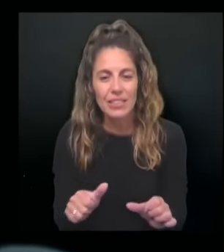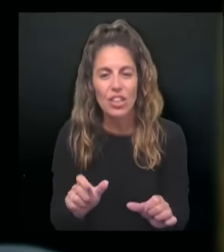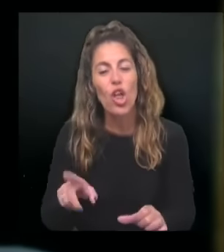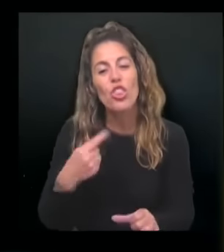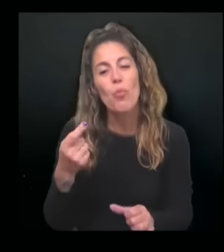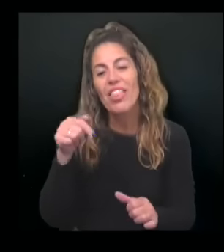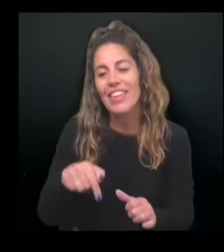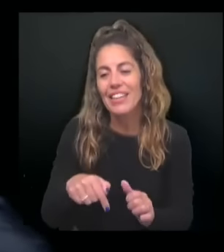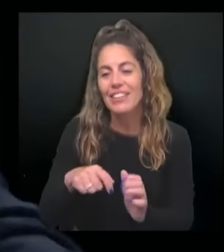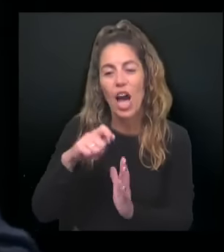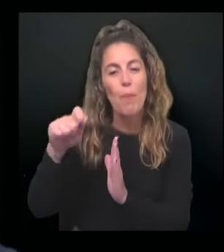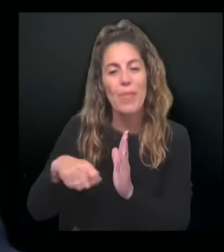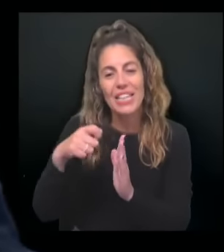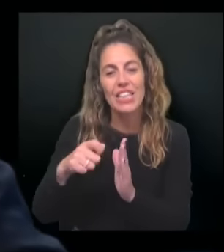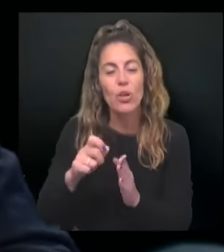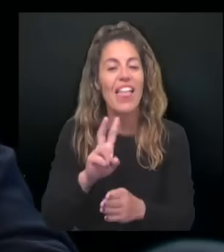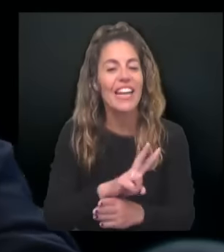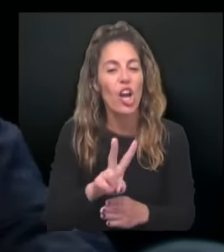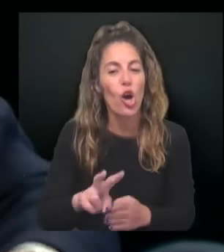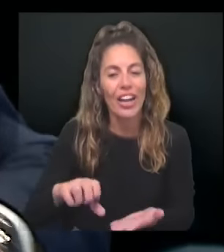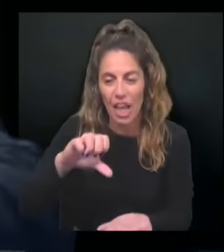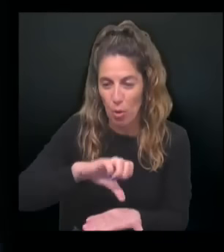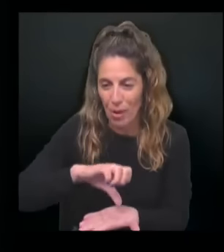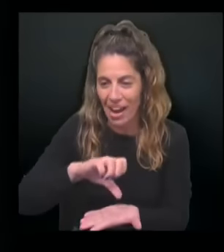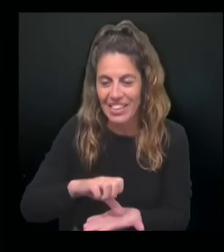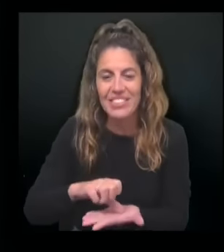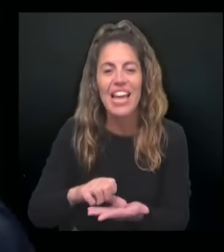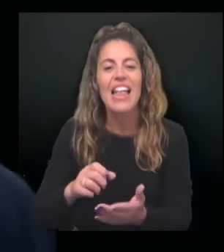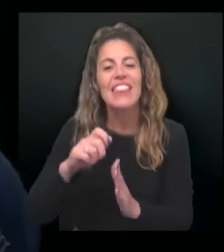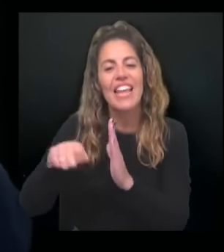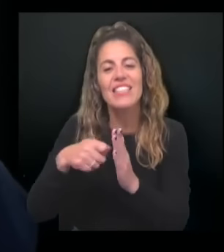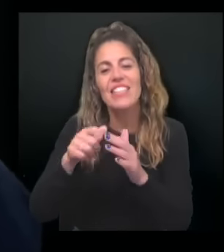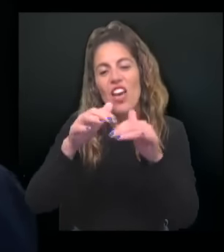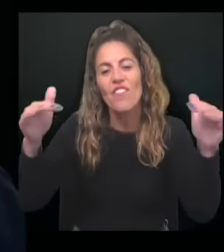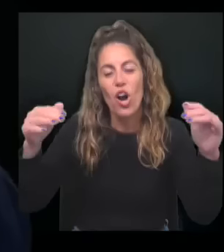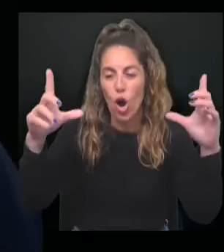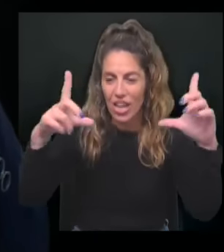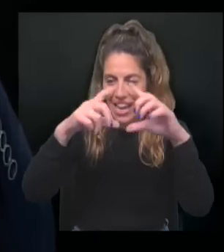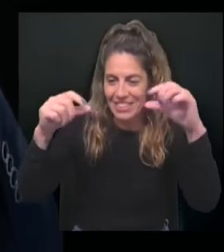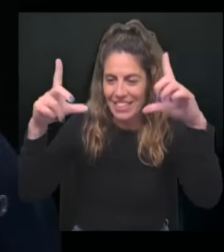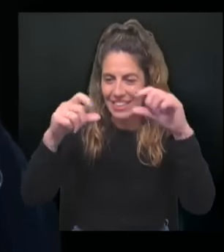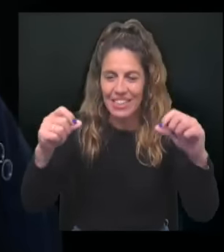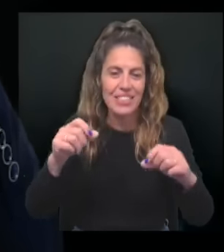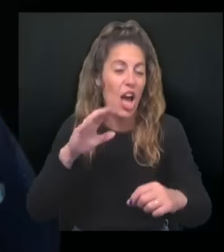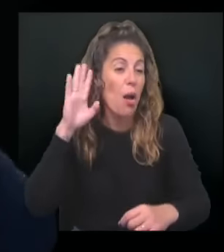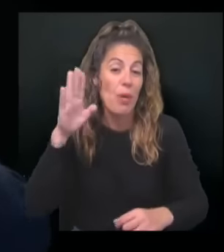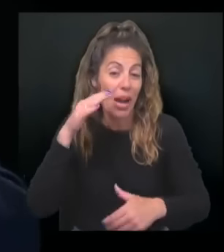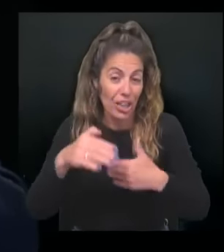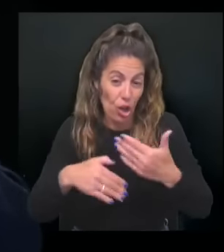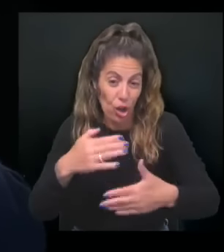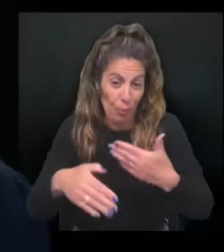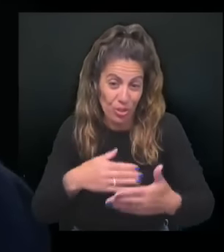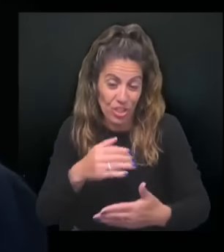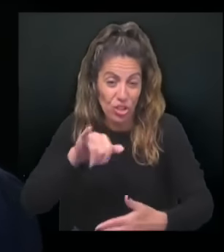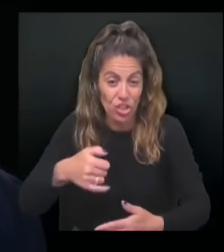esta, de recorrer el país, del cine bajo las estrellas, supongo que con los procesos que tienes ya tenés proyectos?